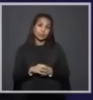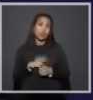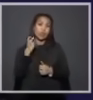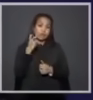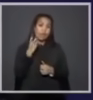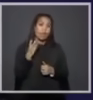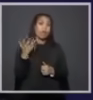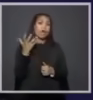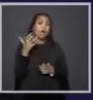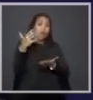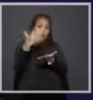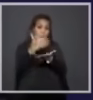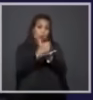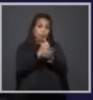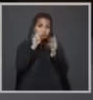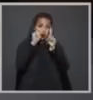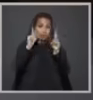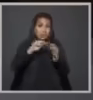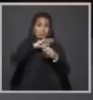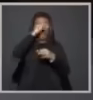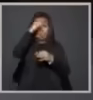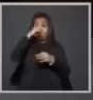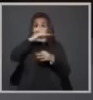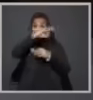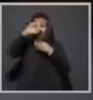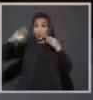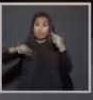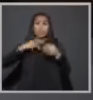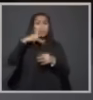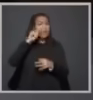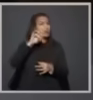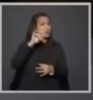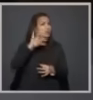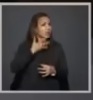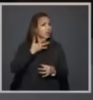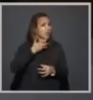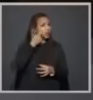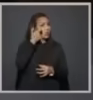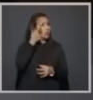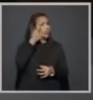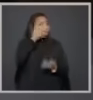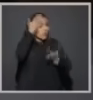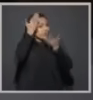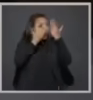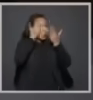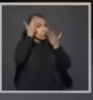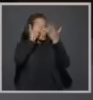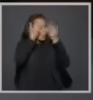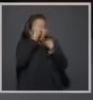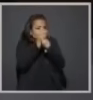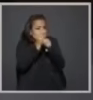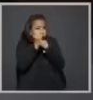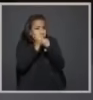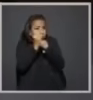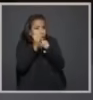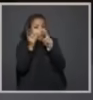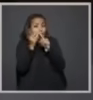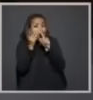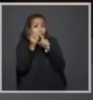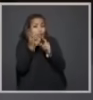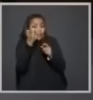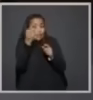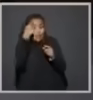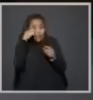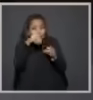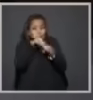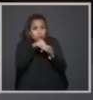la paz para todos. Pero sí nos va a alcanzar. Estamos estudiando bien, además no vamos a tener muchos